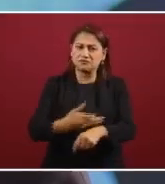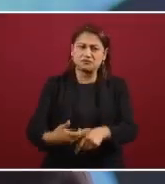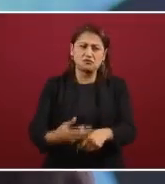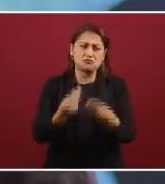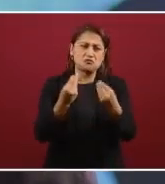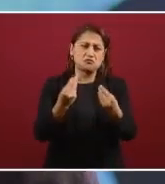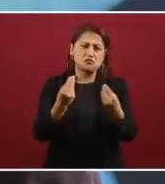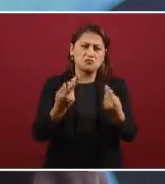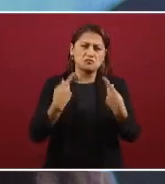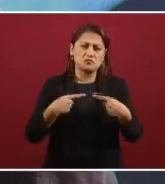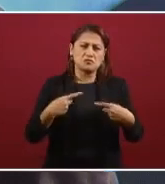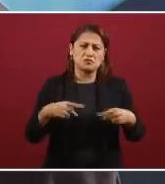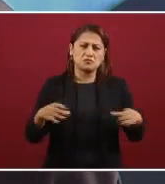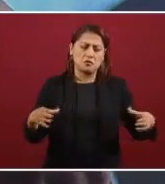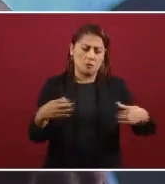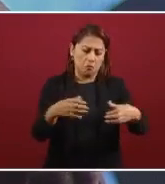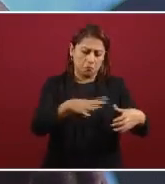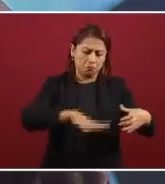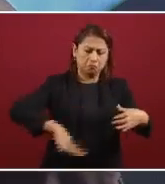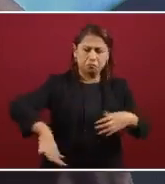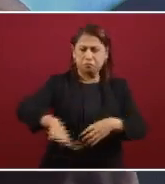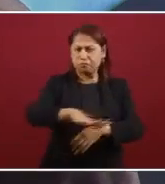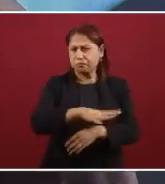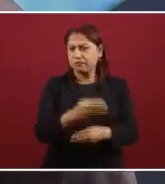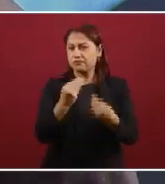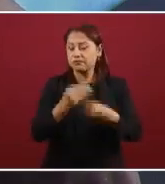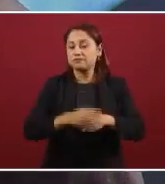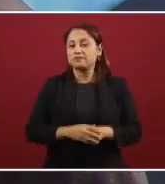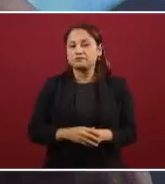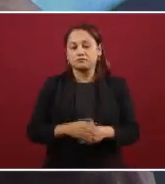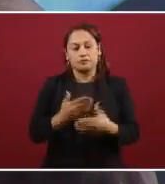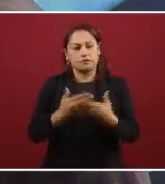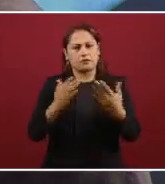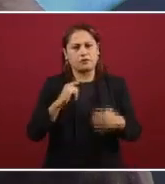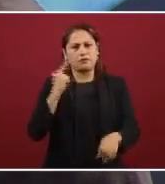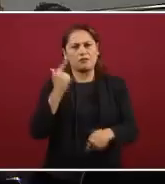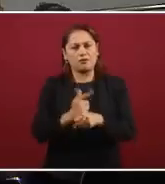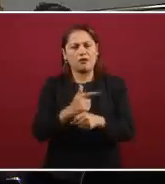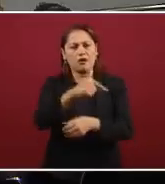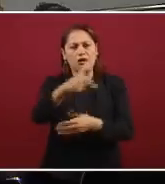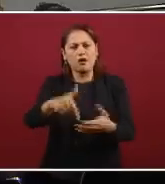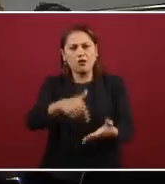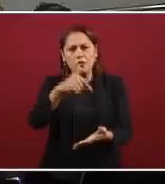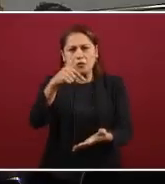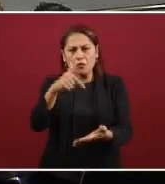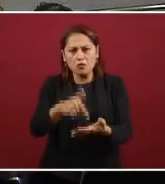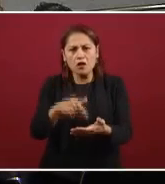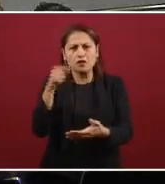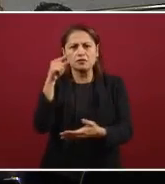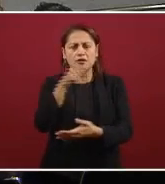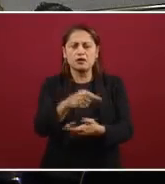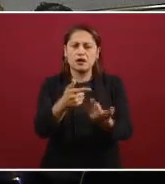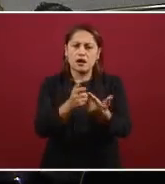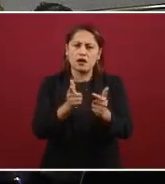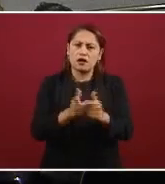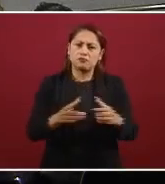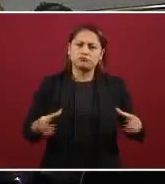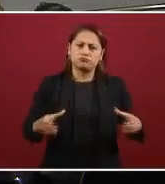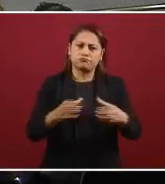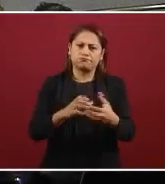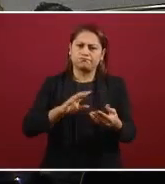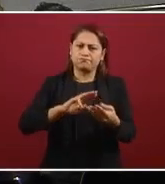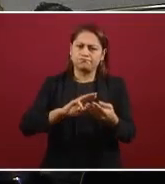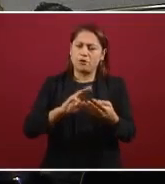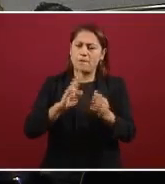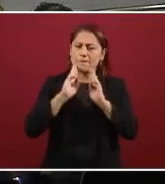Y a comunidades enteras. Ahora vemos, por ejemplo, hay regiones donde la propia el crimen organizado paga con esas